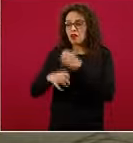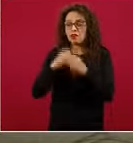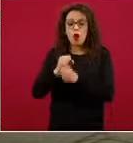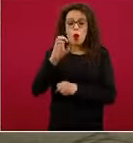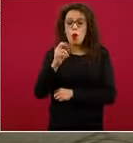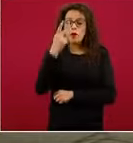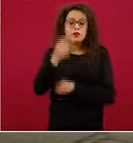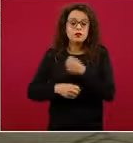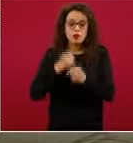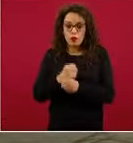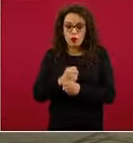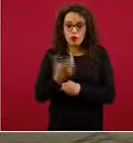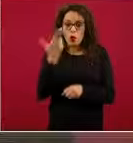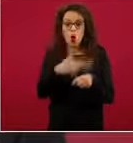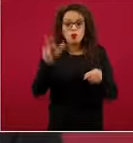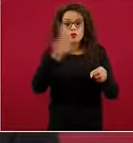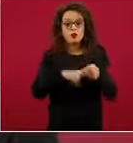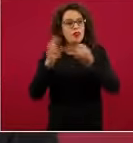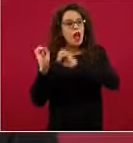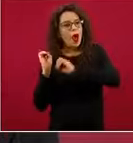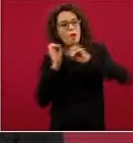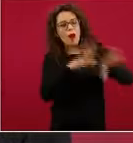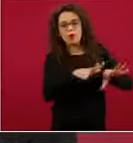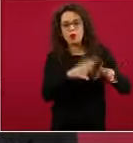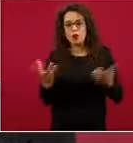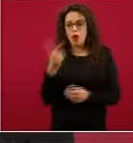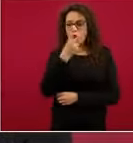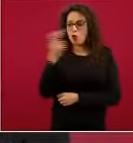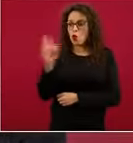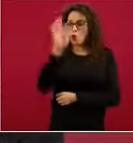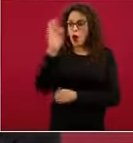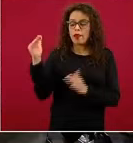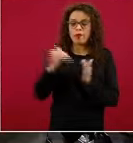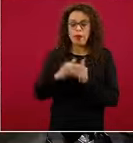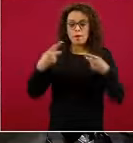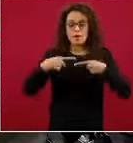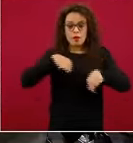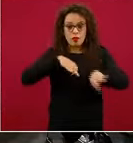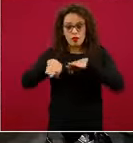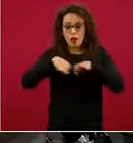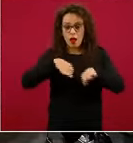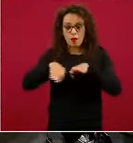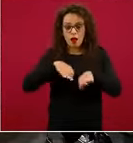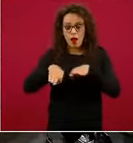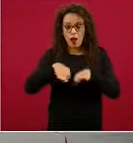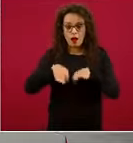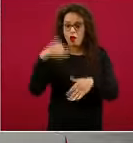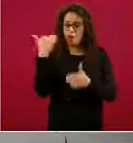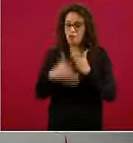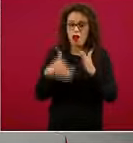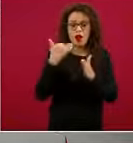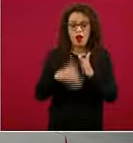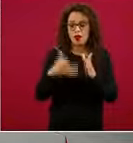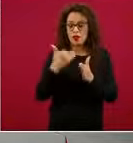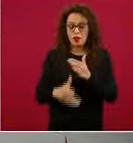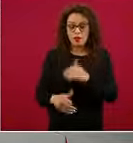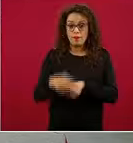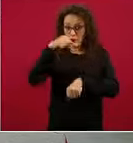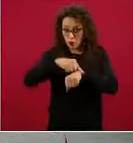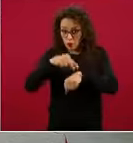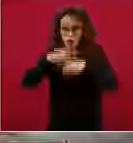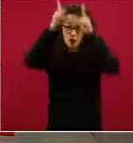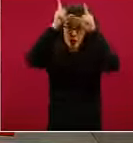Hospitales abandonados, una carencia de más de 240,000 trabajadoras y trabajadores de la salud. Esto incluye no solo médicas y